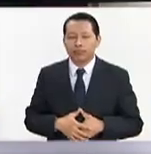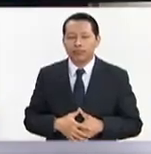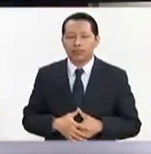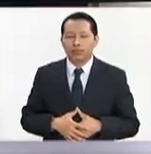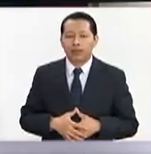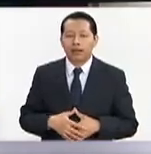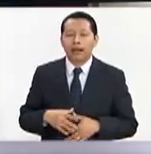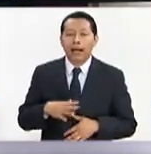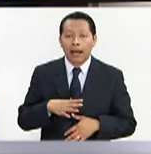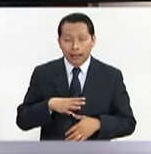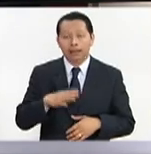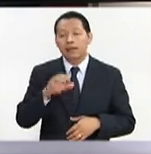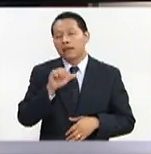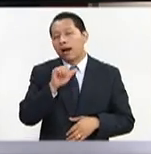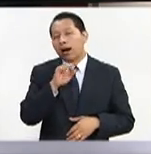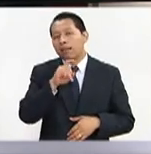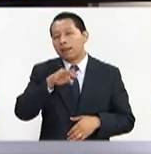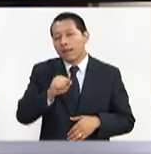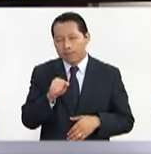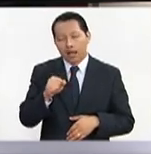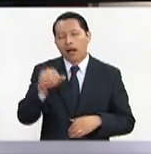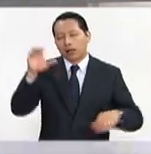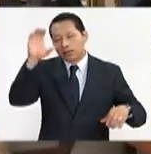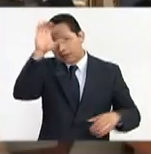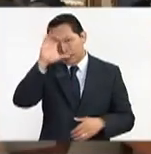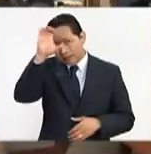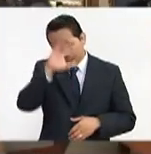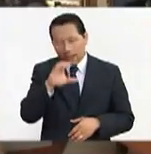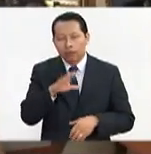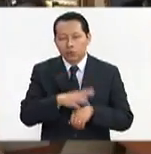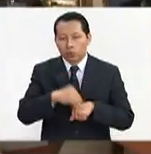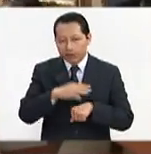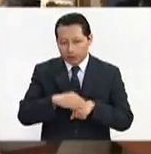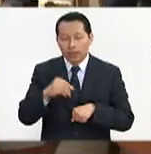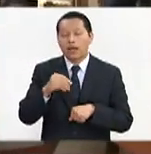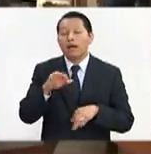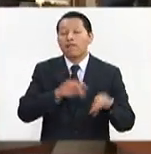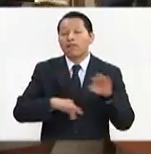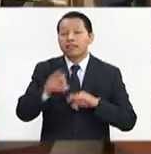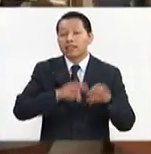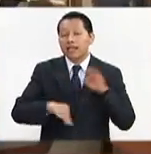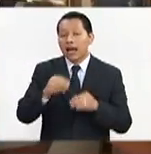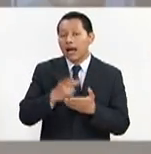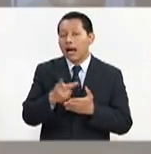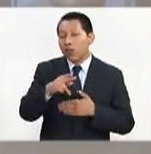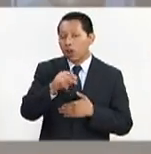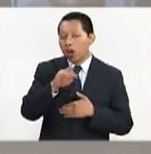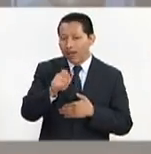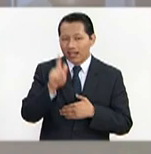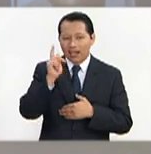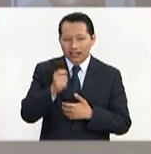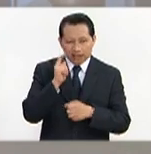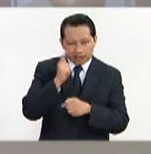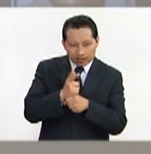La Academia de la Ciencia Sueca ha concedido el Nobel de Física a los científicos que detectaron por primera vez las